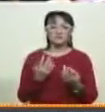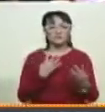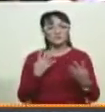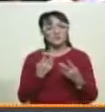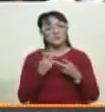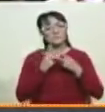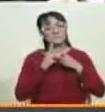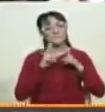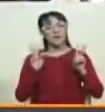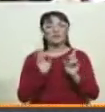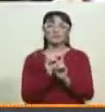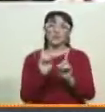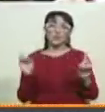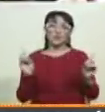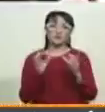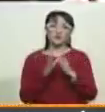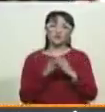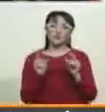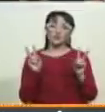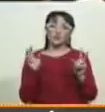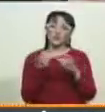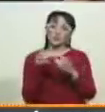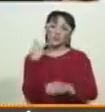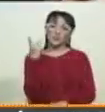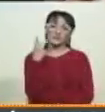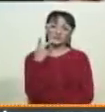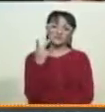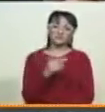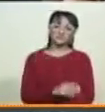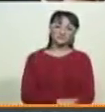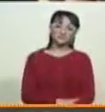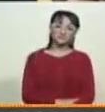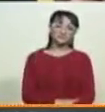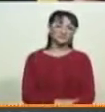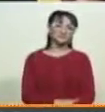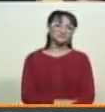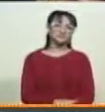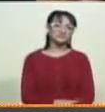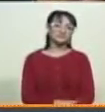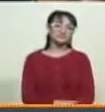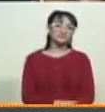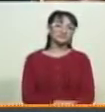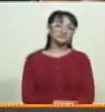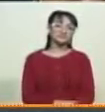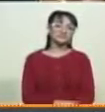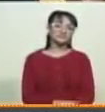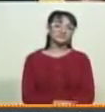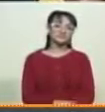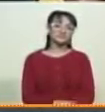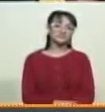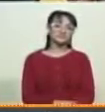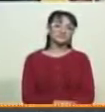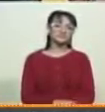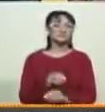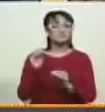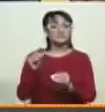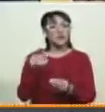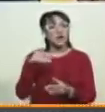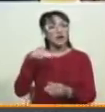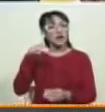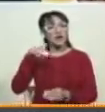convivencia pacífica, democrática, con todos los factores políticos. Y los países que han rechazado las elecciones, que han llamado a desconocer las elecciones que el